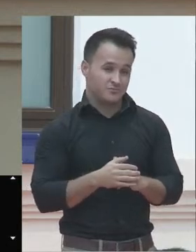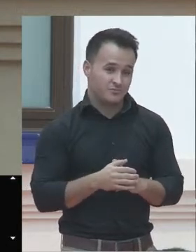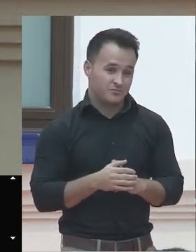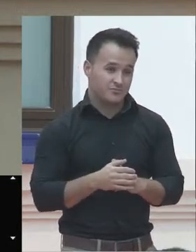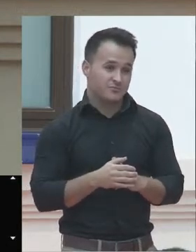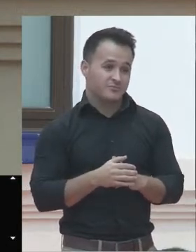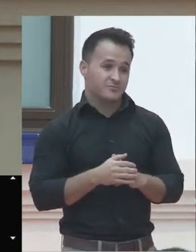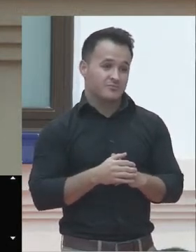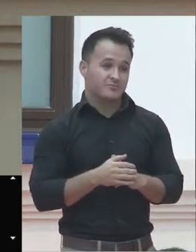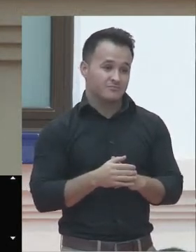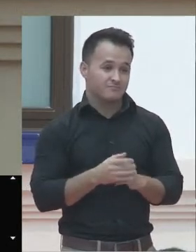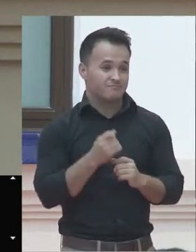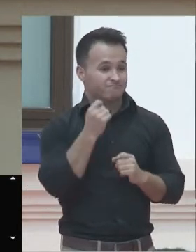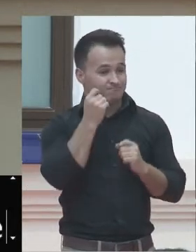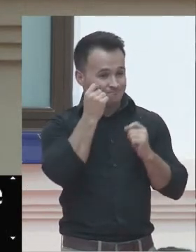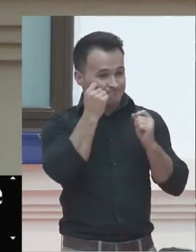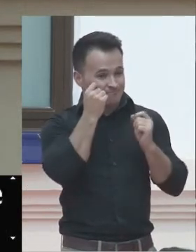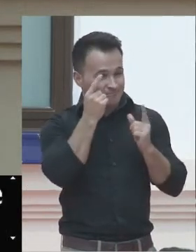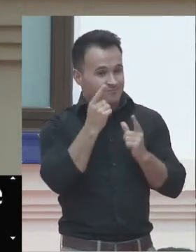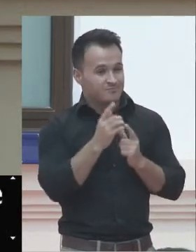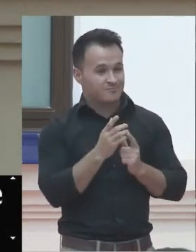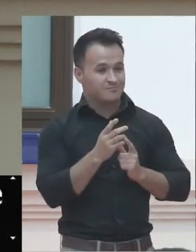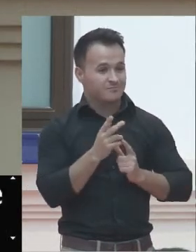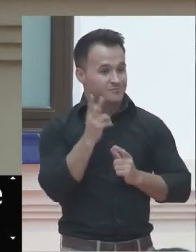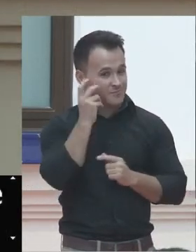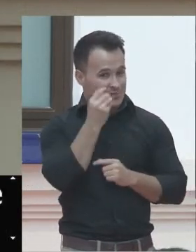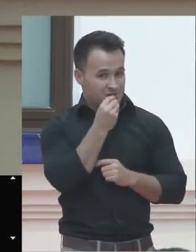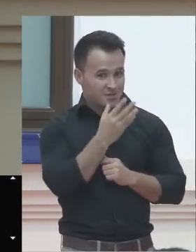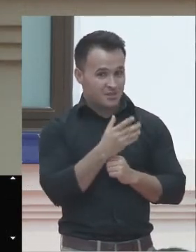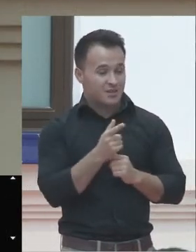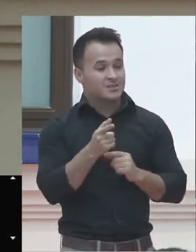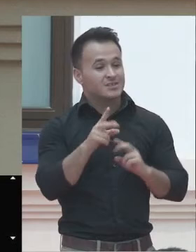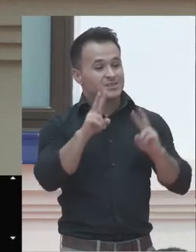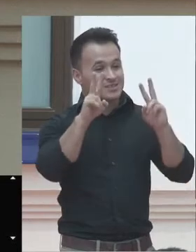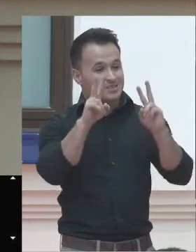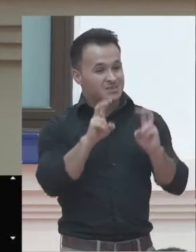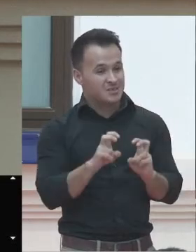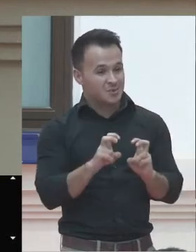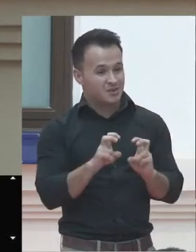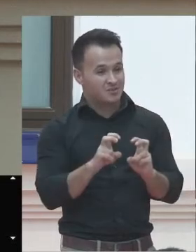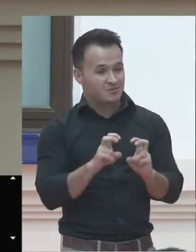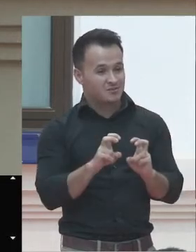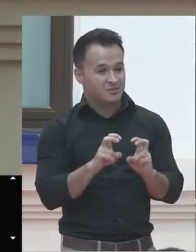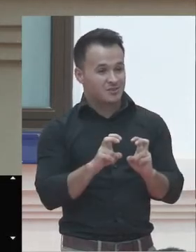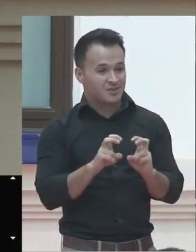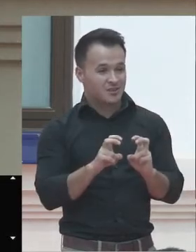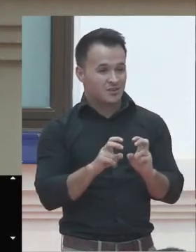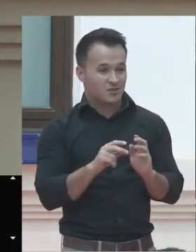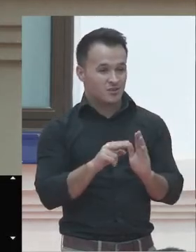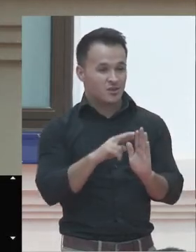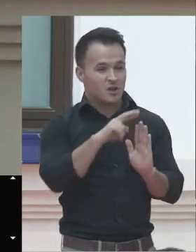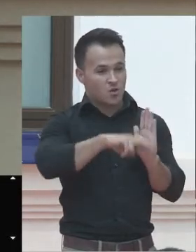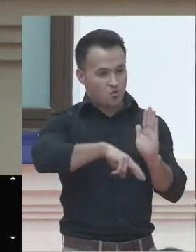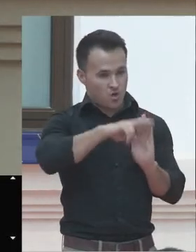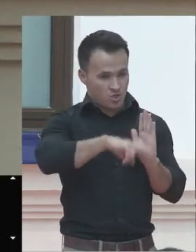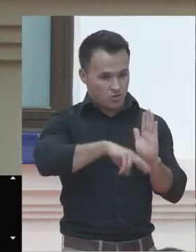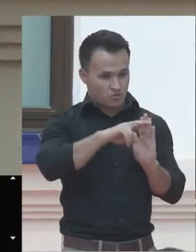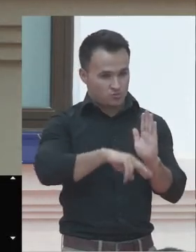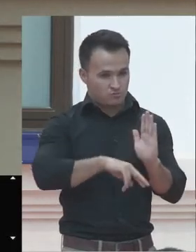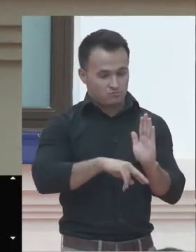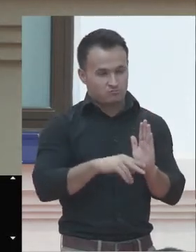industria. Se me oye bien, ¿verdad? Que es el tema del regulador. O sea, uno se